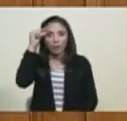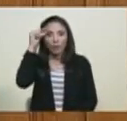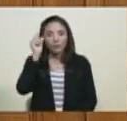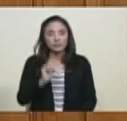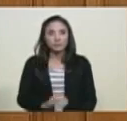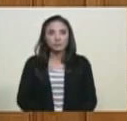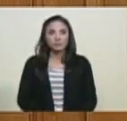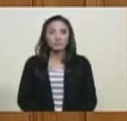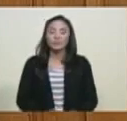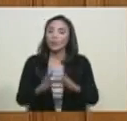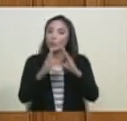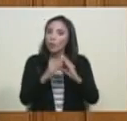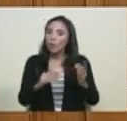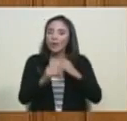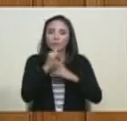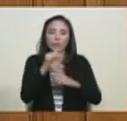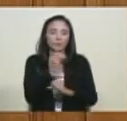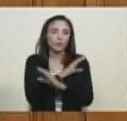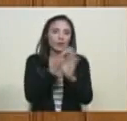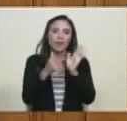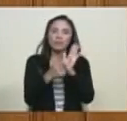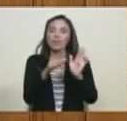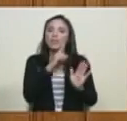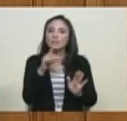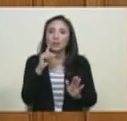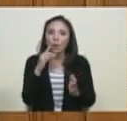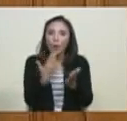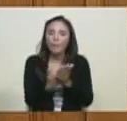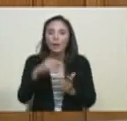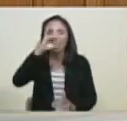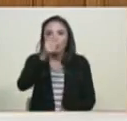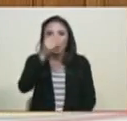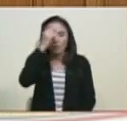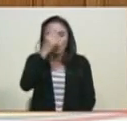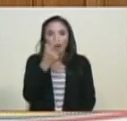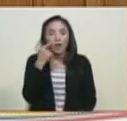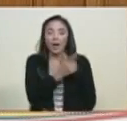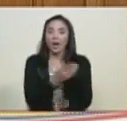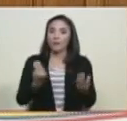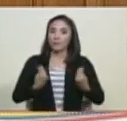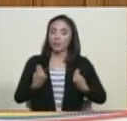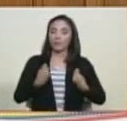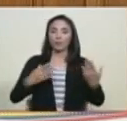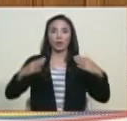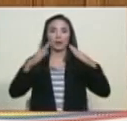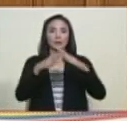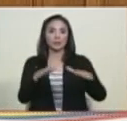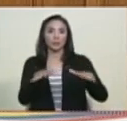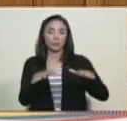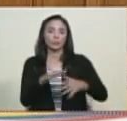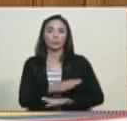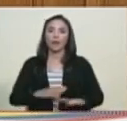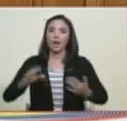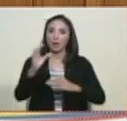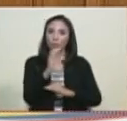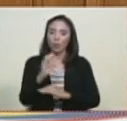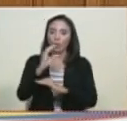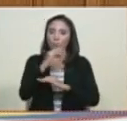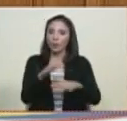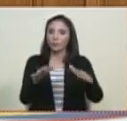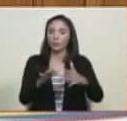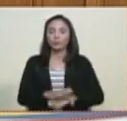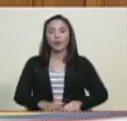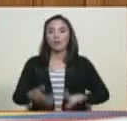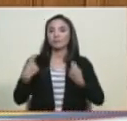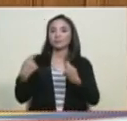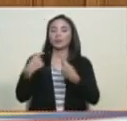Todas las declaraciones apuntan a Julio Borges, quien vive en una mansión en Bogotá, amparado por el gobierno saliente